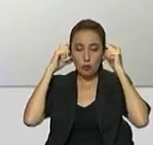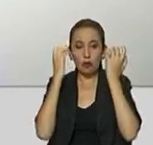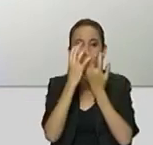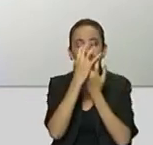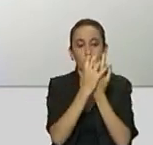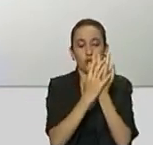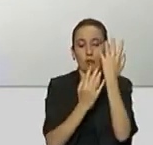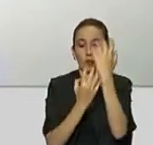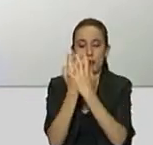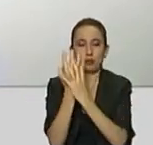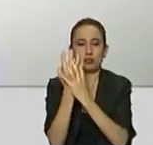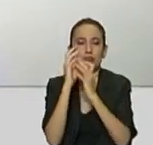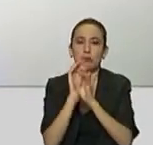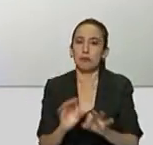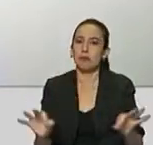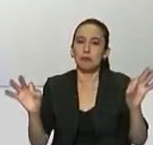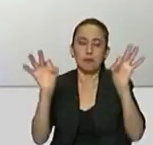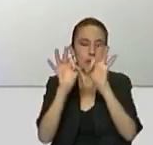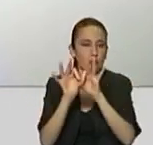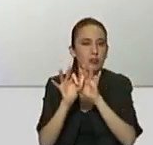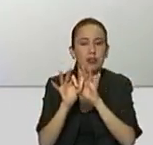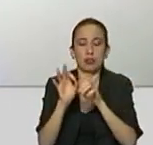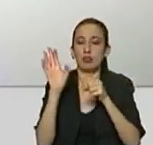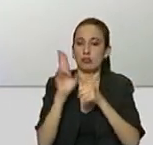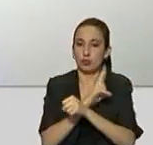Eso es una de las mejoras innovadoras